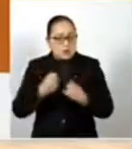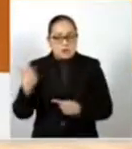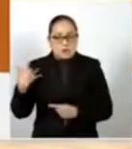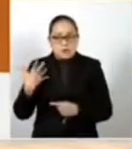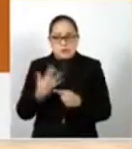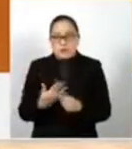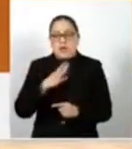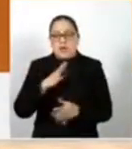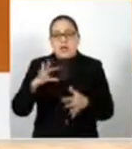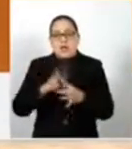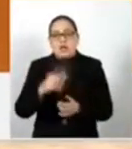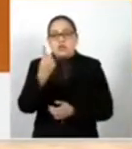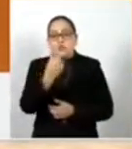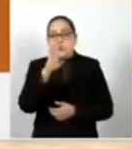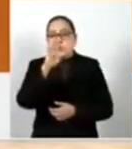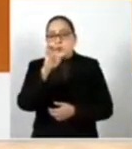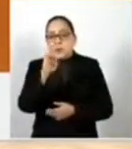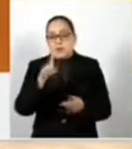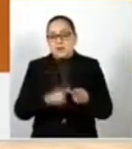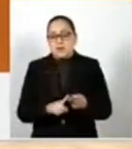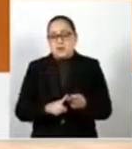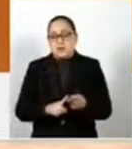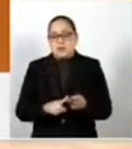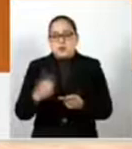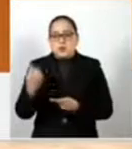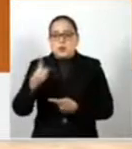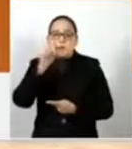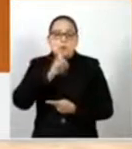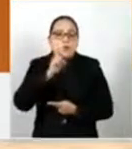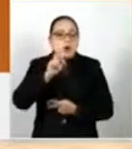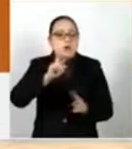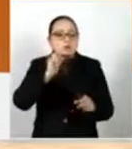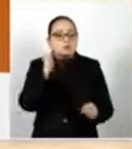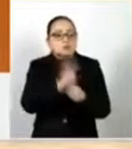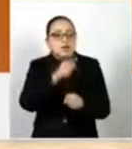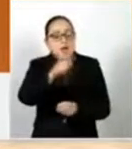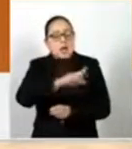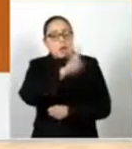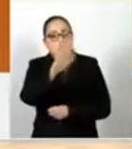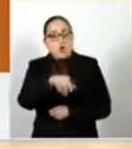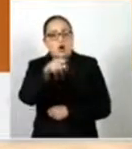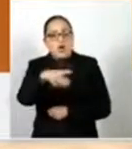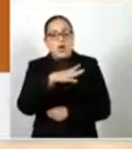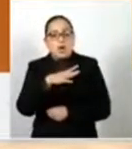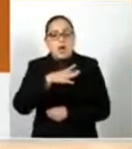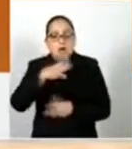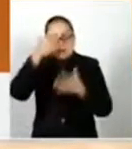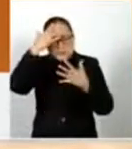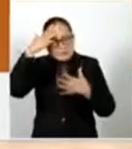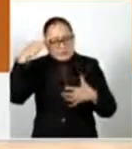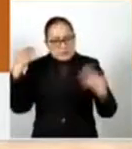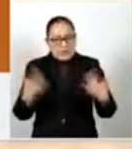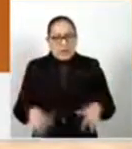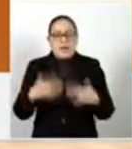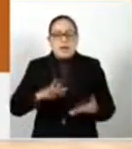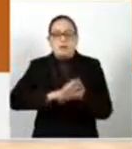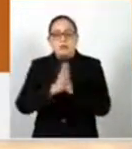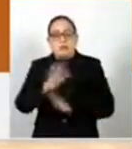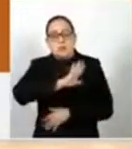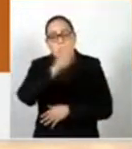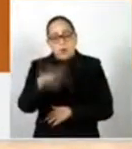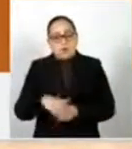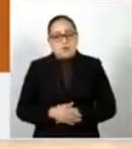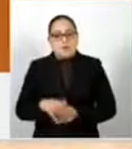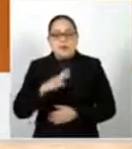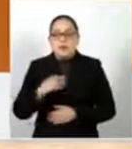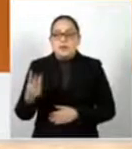semanas, dos bebés, un niño pequeño y una mujer, fueron encontrados muertos, vencidos por el calor sofocante. Además,